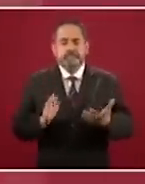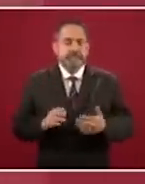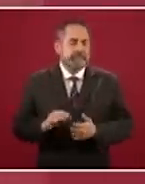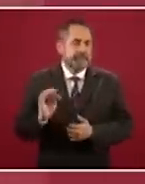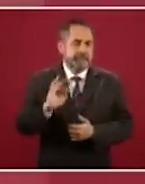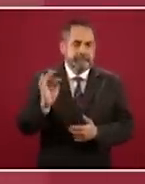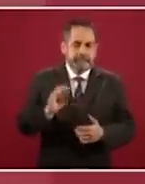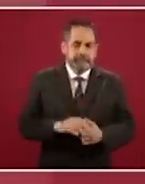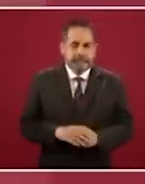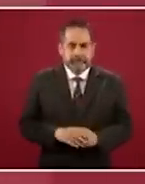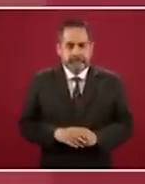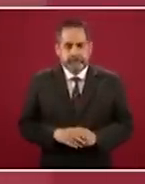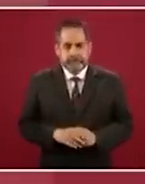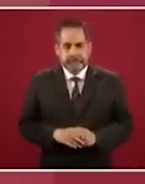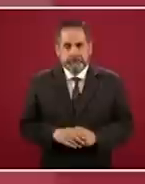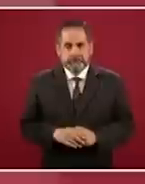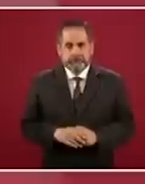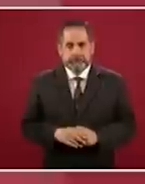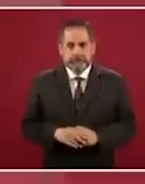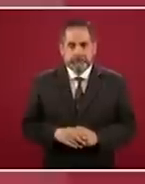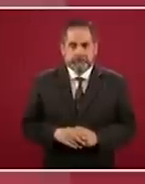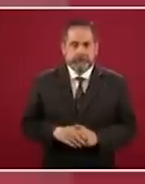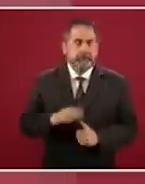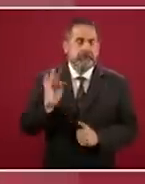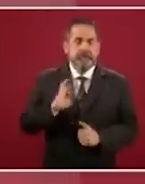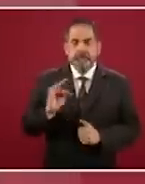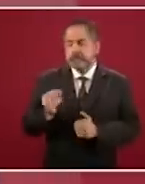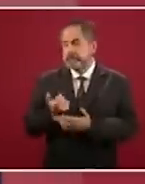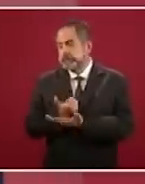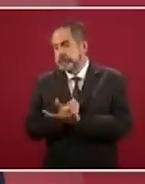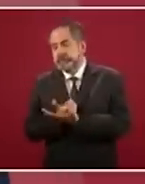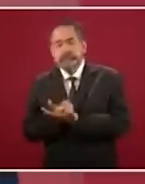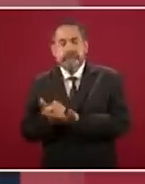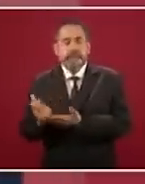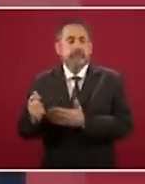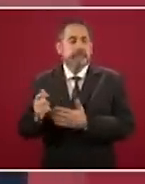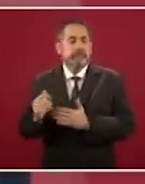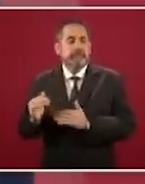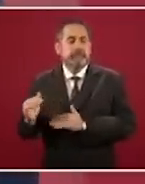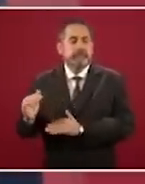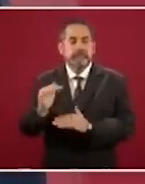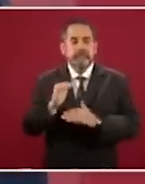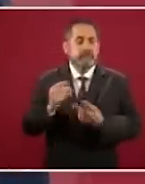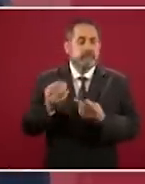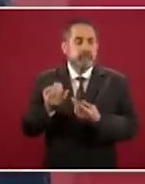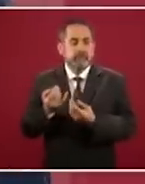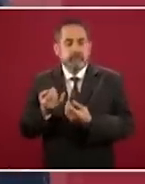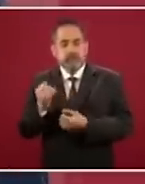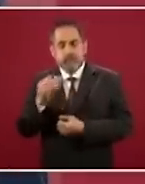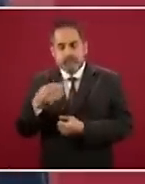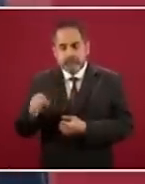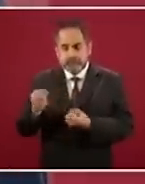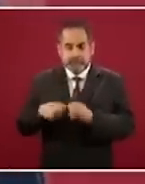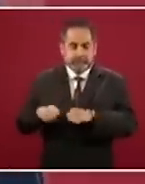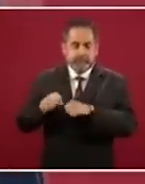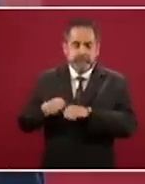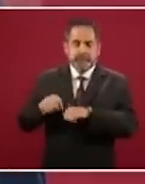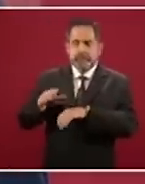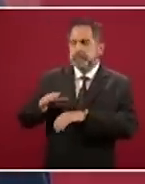ahora de que el salario promedio y el seguro social es el más